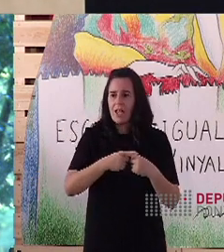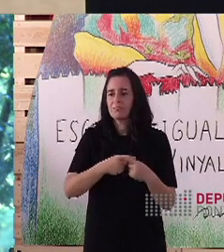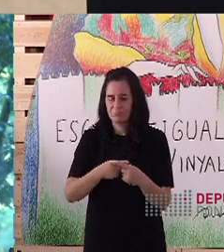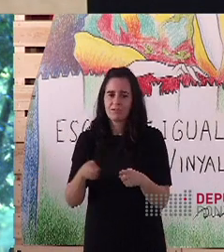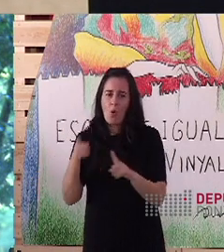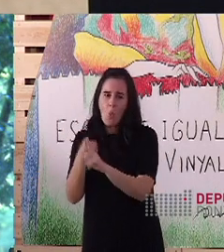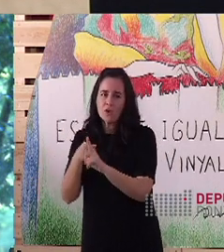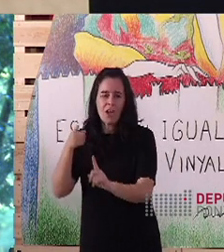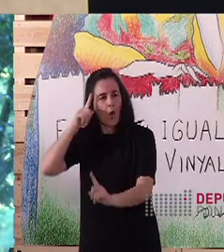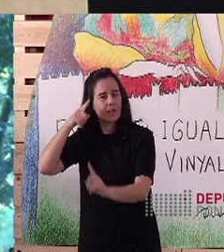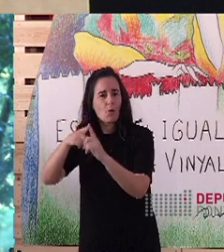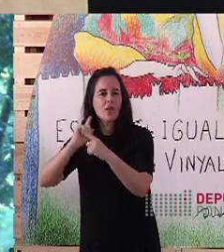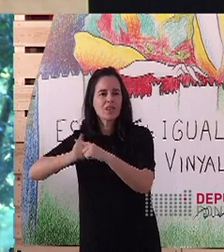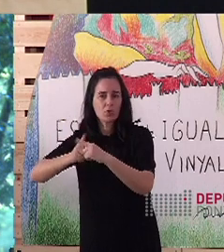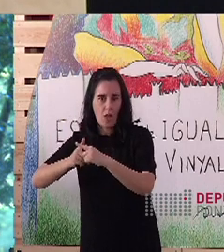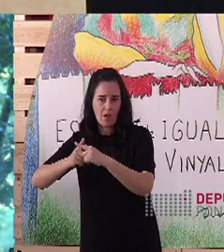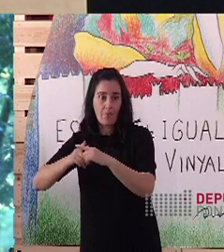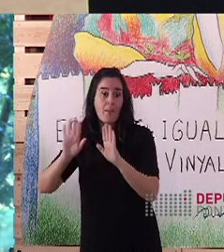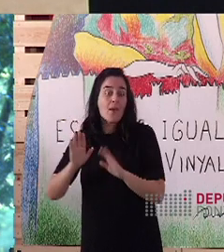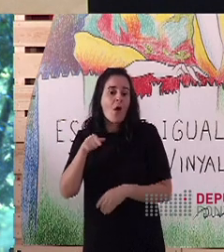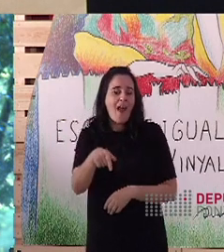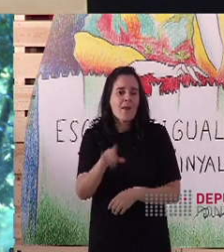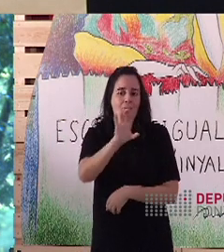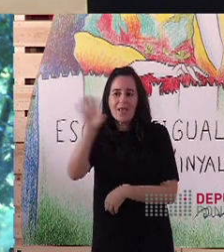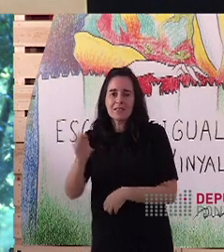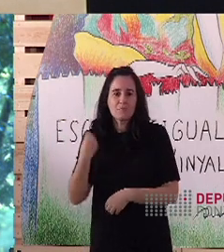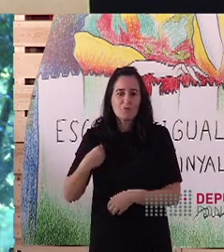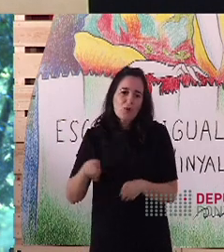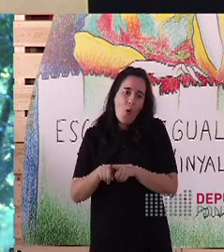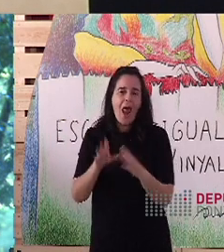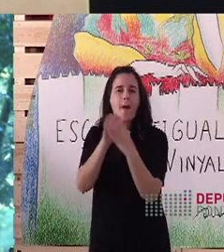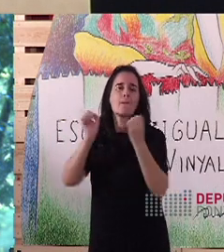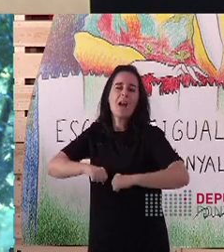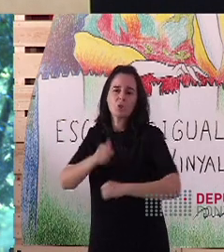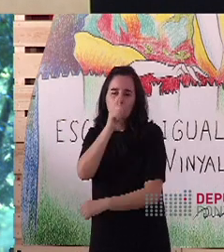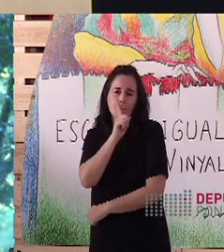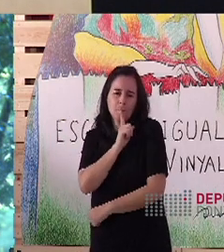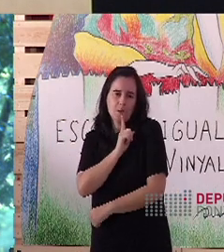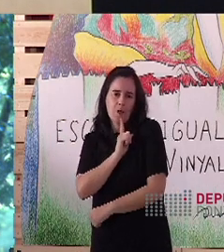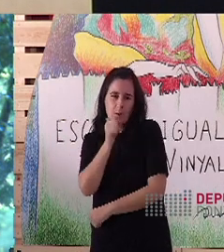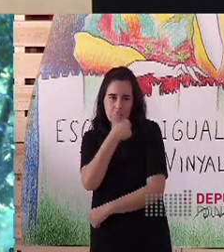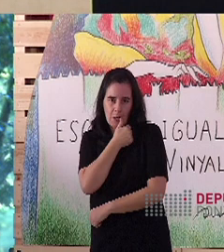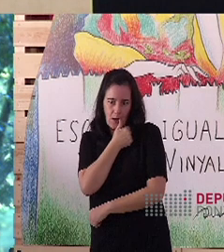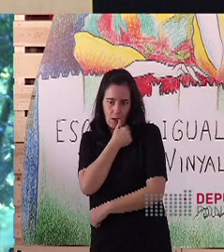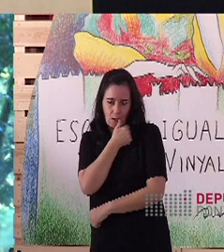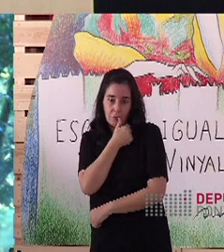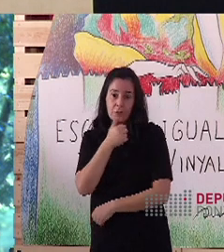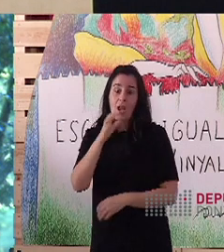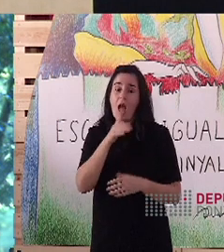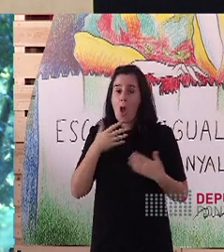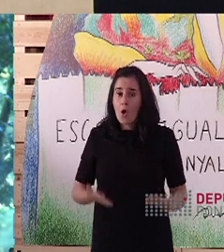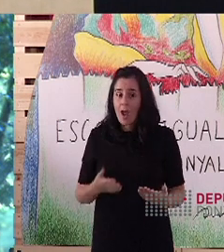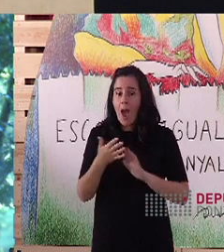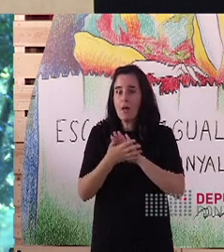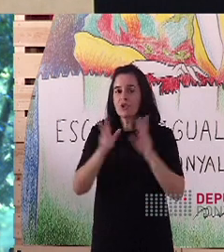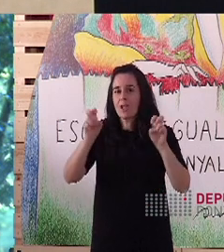silencio, porque solamente si hoy podemos hablar de patriarcado, es porque las sociedades patriarcales están construidas